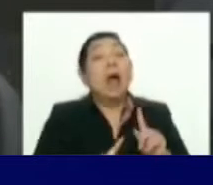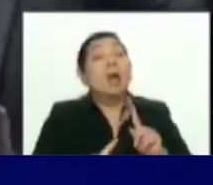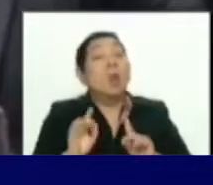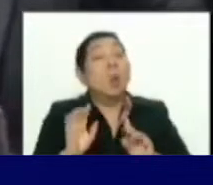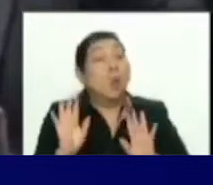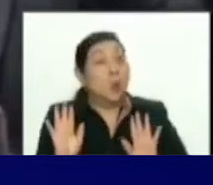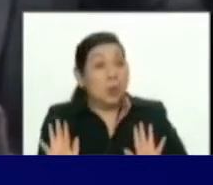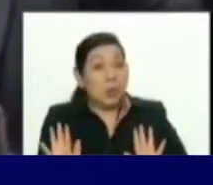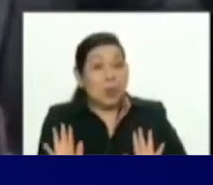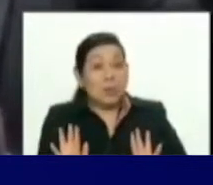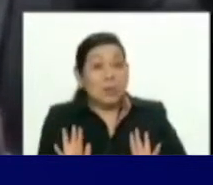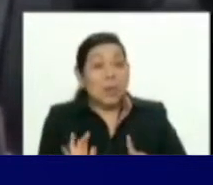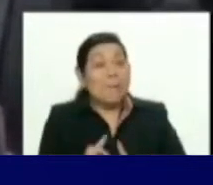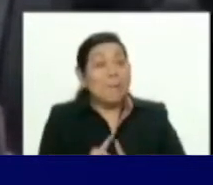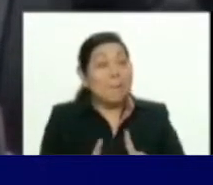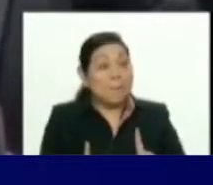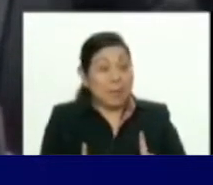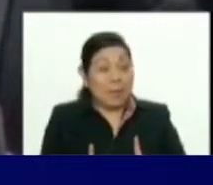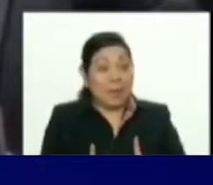algunos casos.